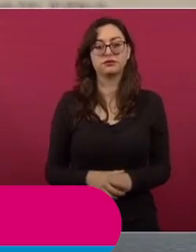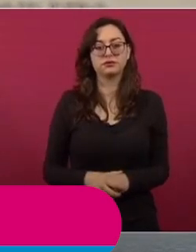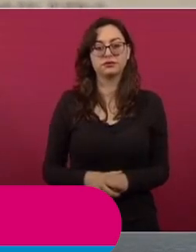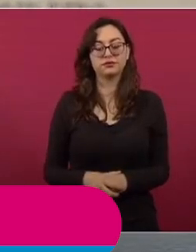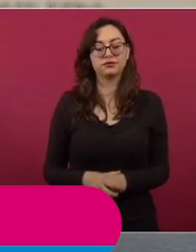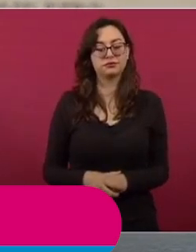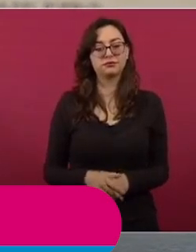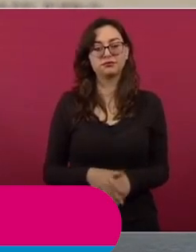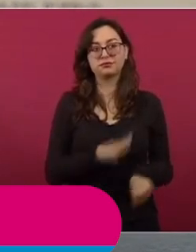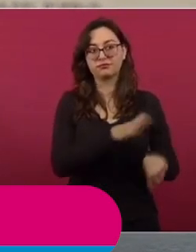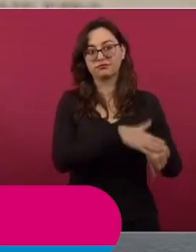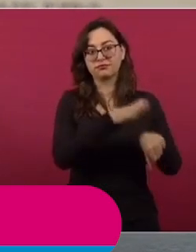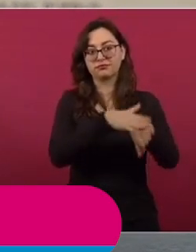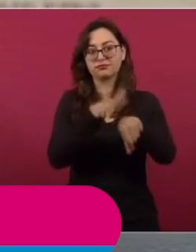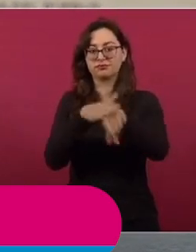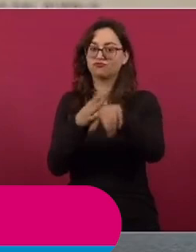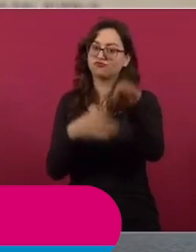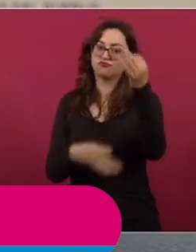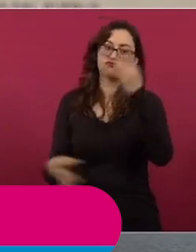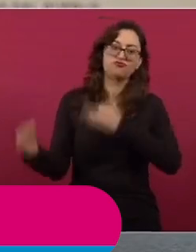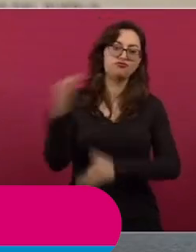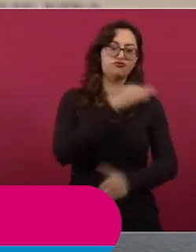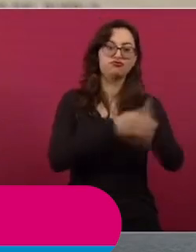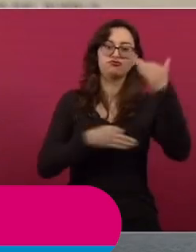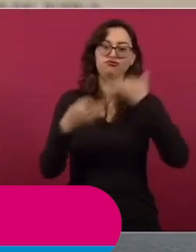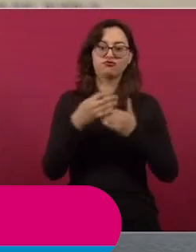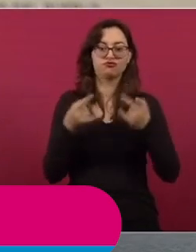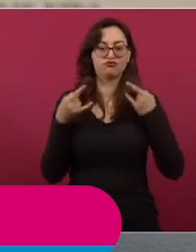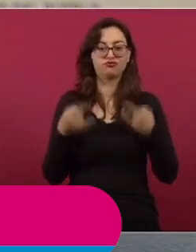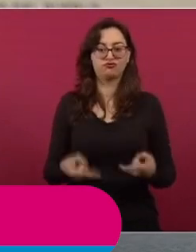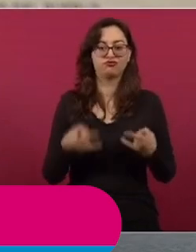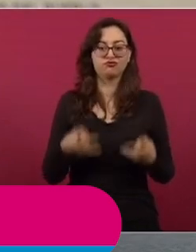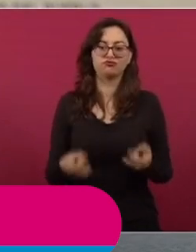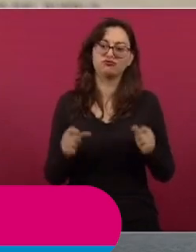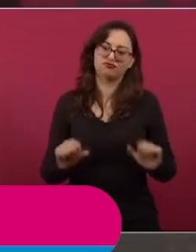todos al zócalo